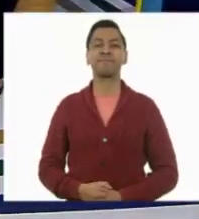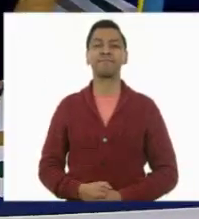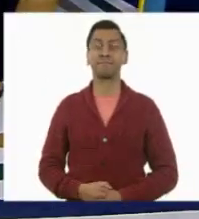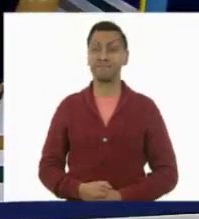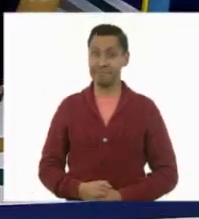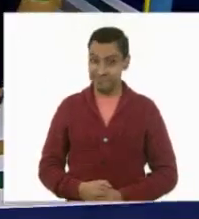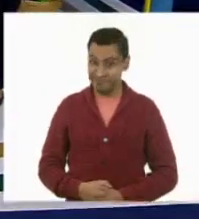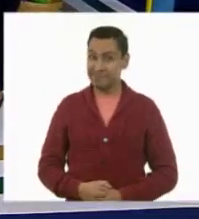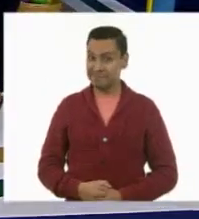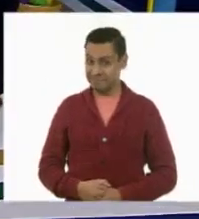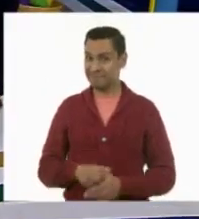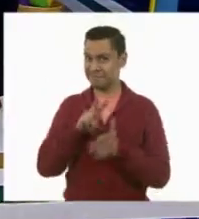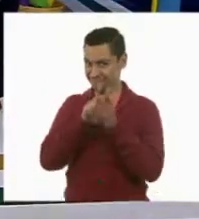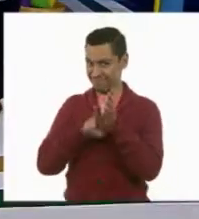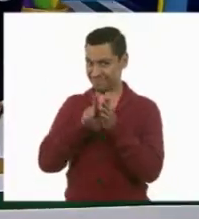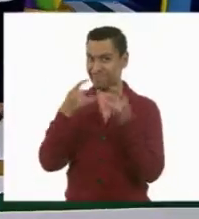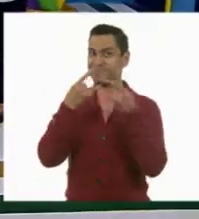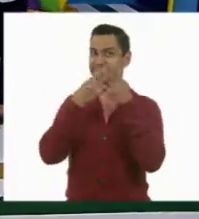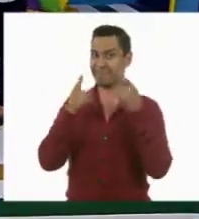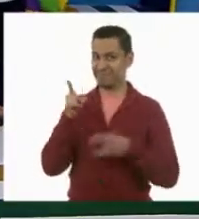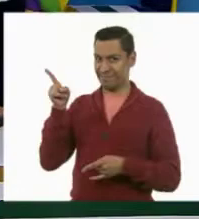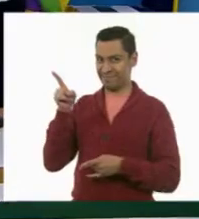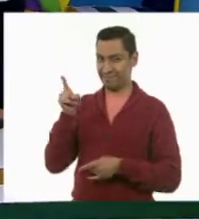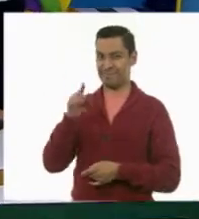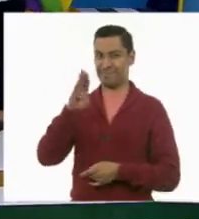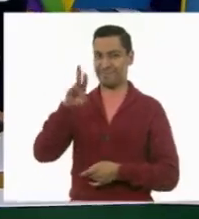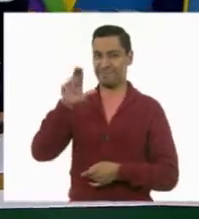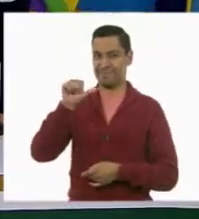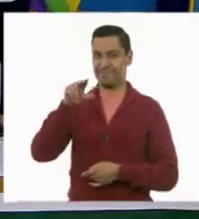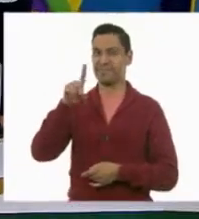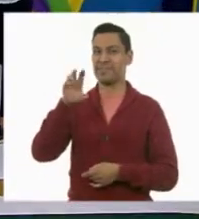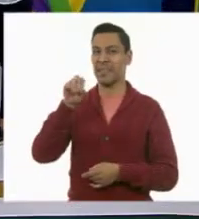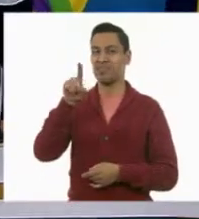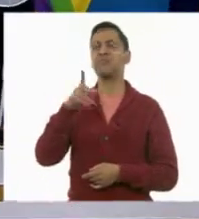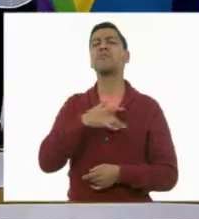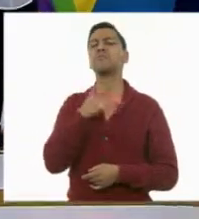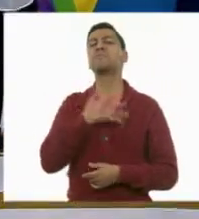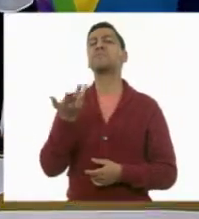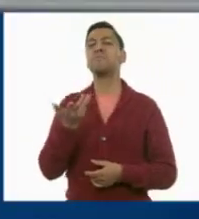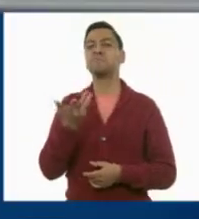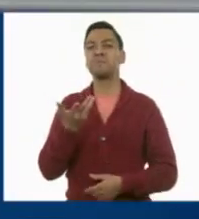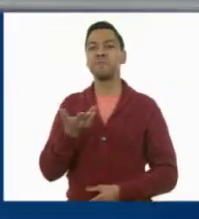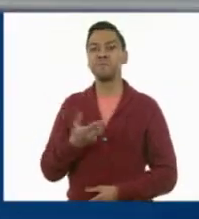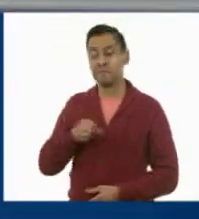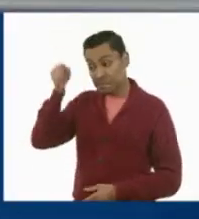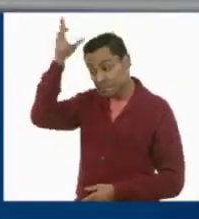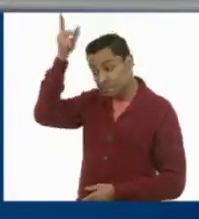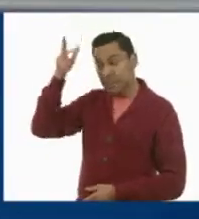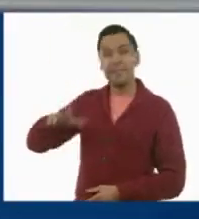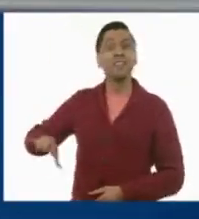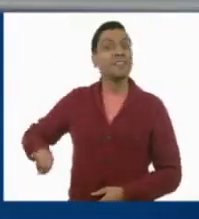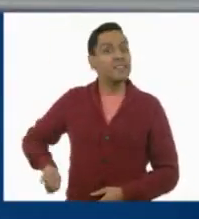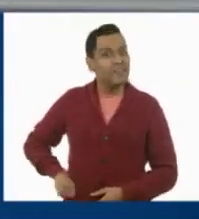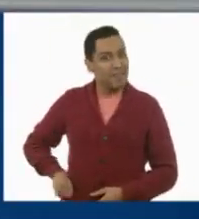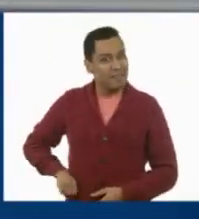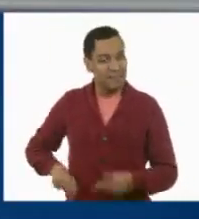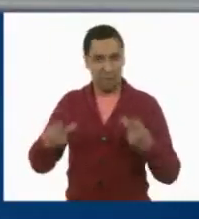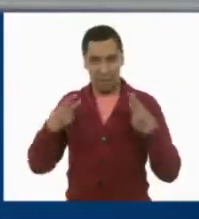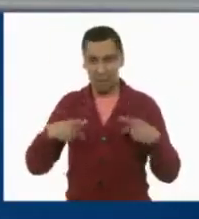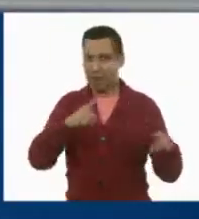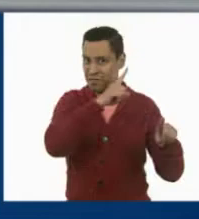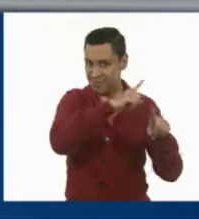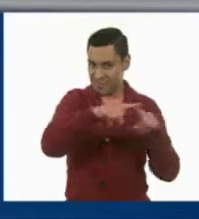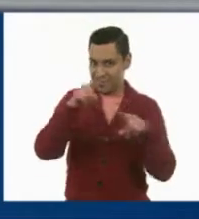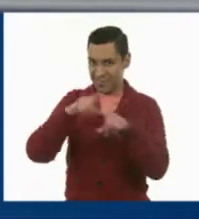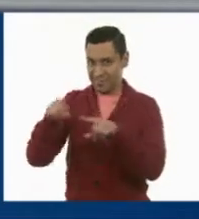Pues acabamos de ver el caso de Brandon. ¿Qué les pareció el video, chicos? ¡Ay, muy interesante! Pudimos ver que muchas personas,